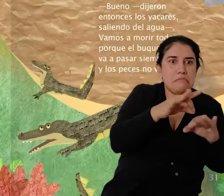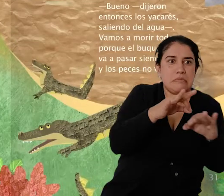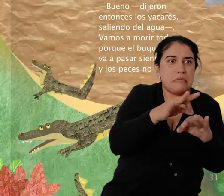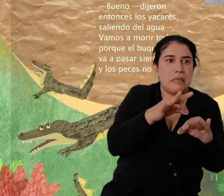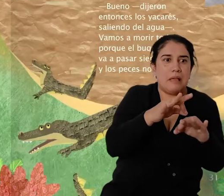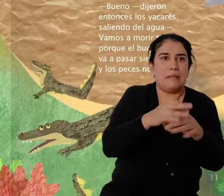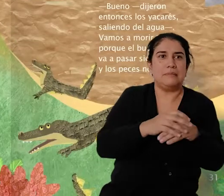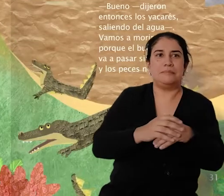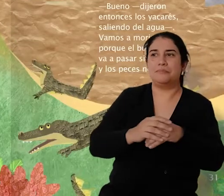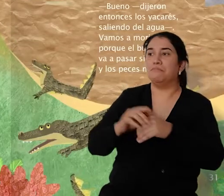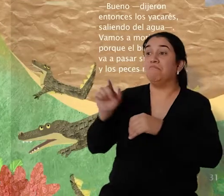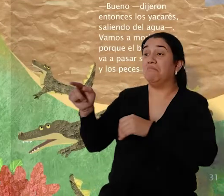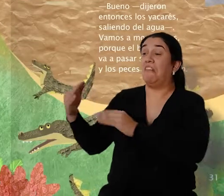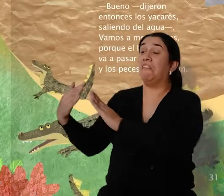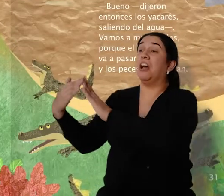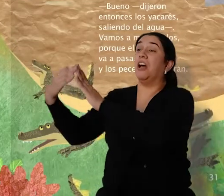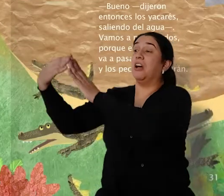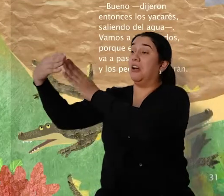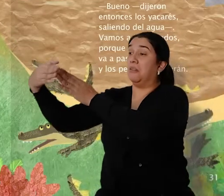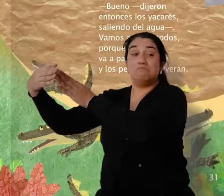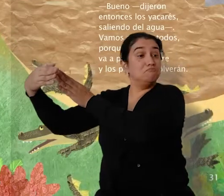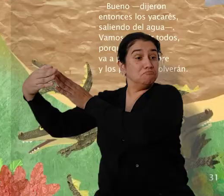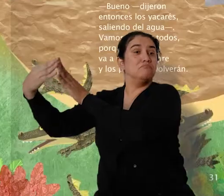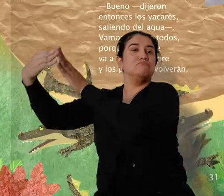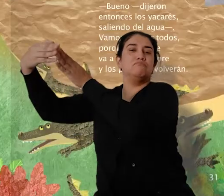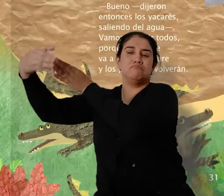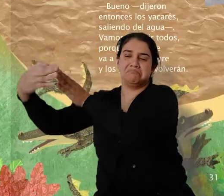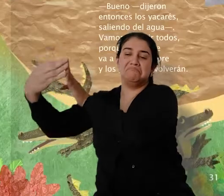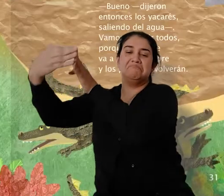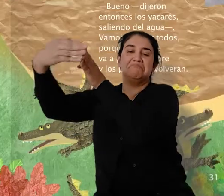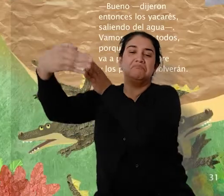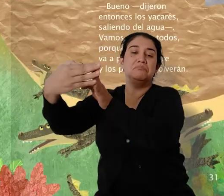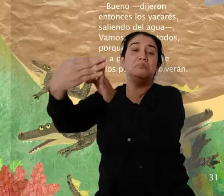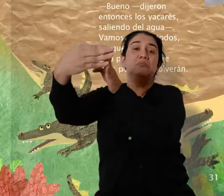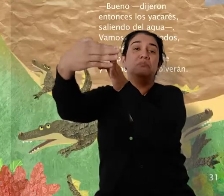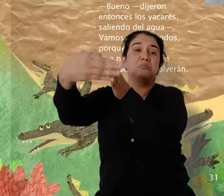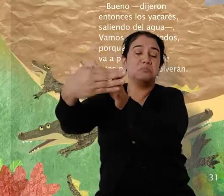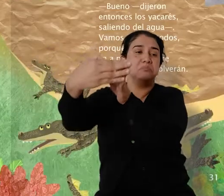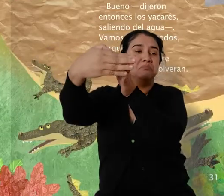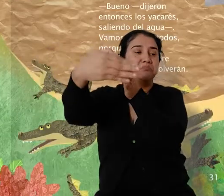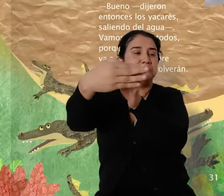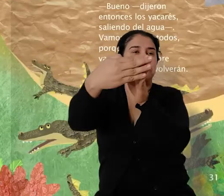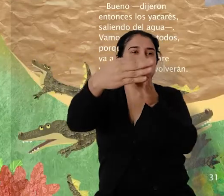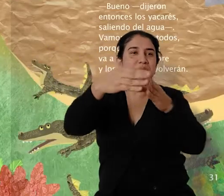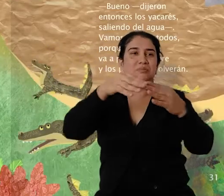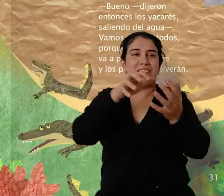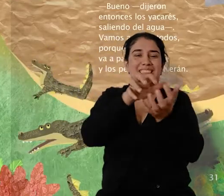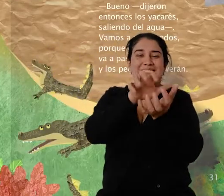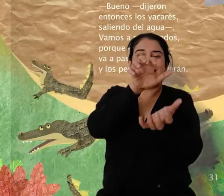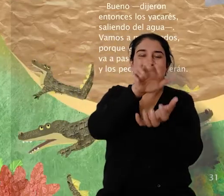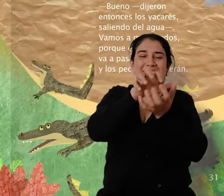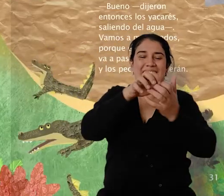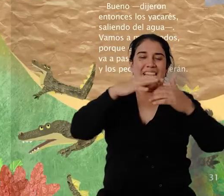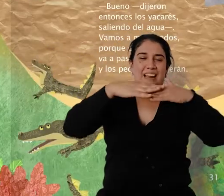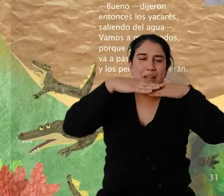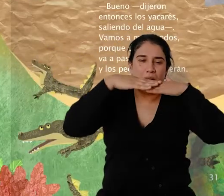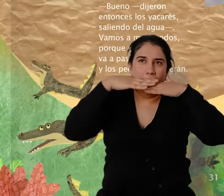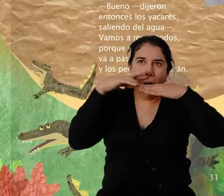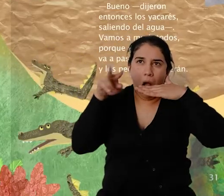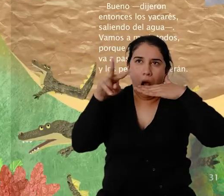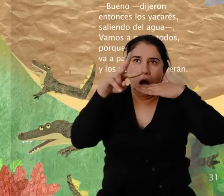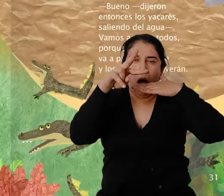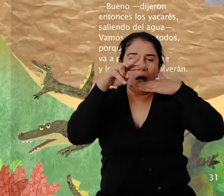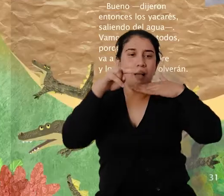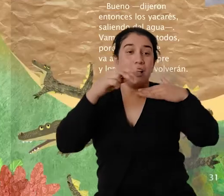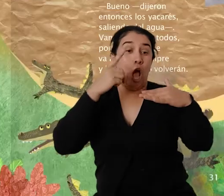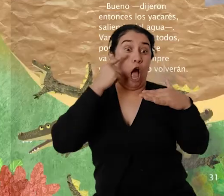El buque de guerra pasó entonces delante de los yacarés, y los hombres les hacían burlas tapándose la boca.